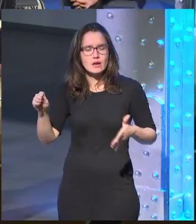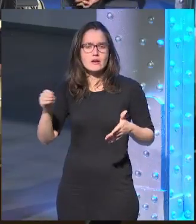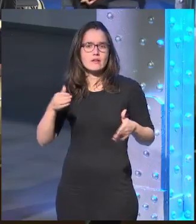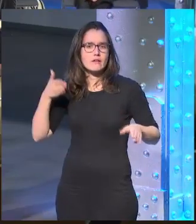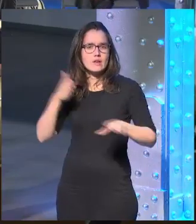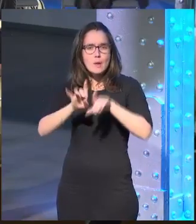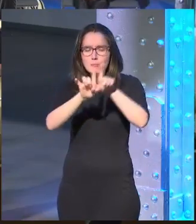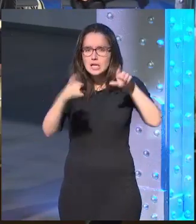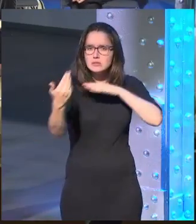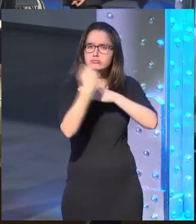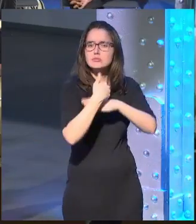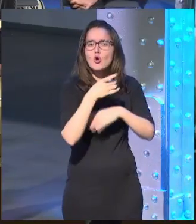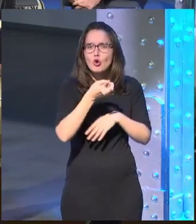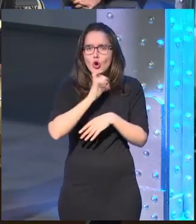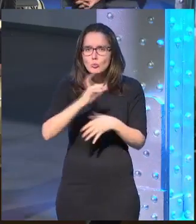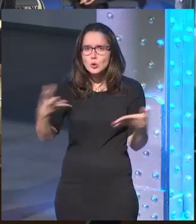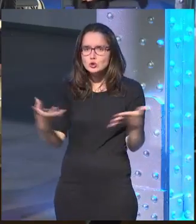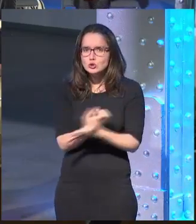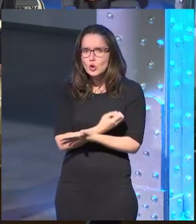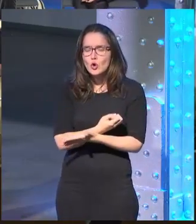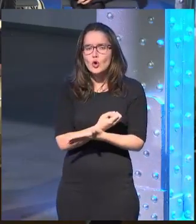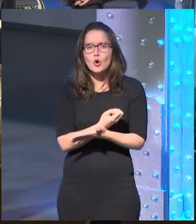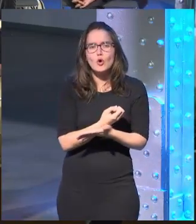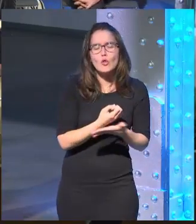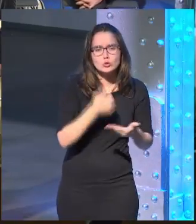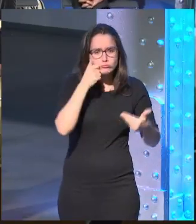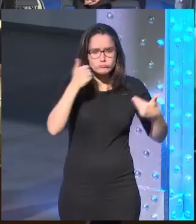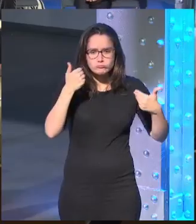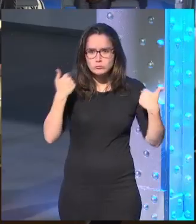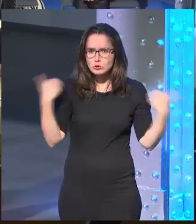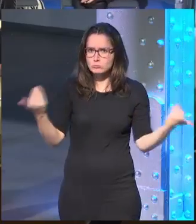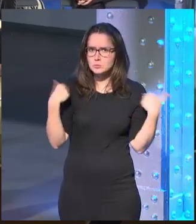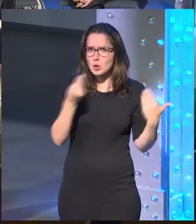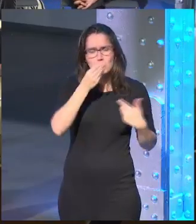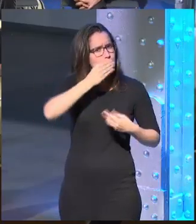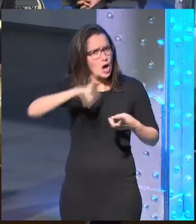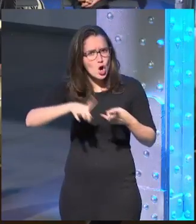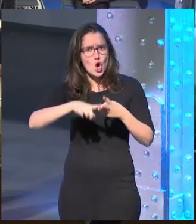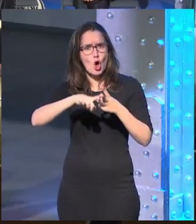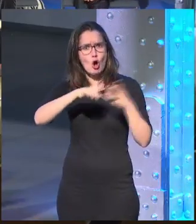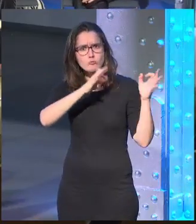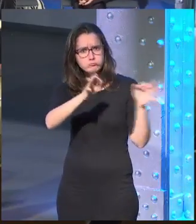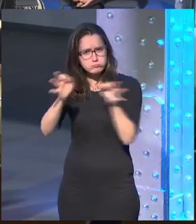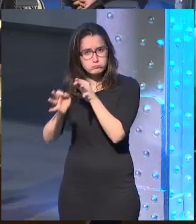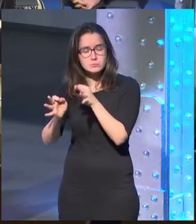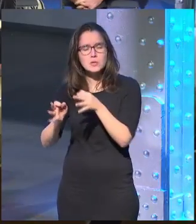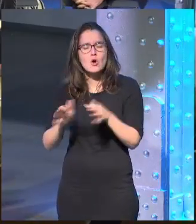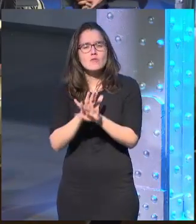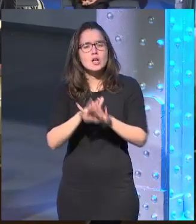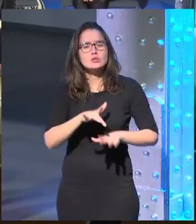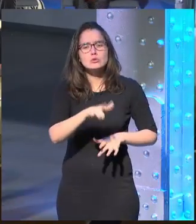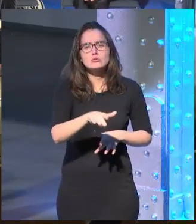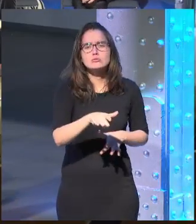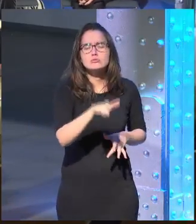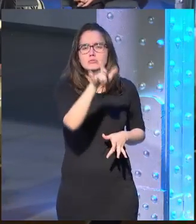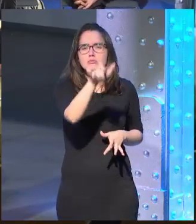su empresa y son todos ellos, pues son fit, buscan a los mejores, disciplinados. Pero, ¿qué hace que ustedes